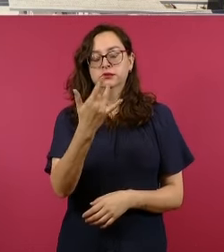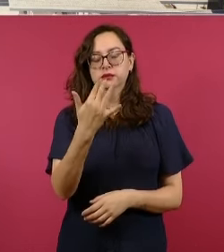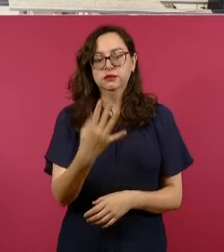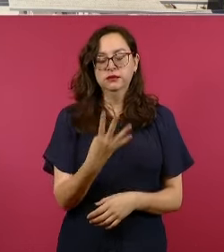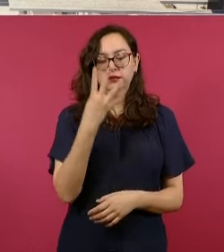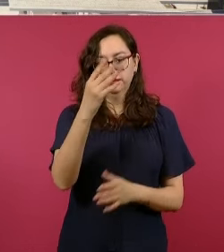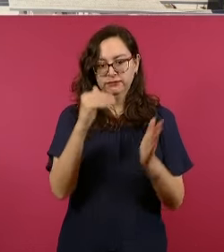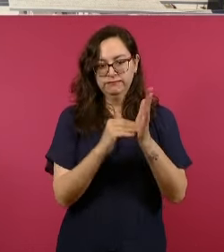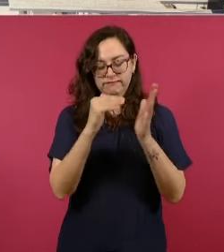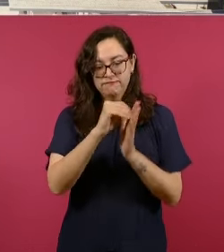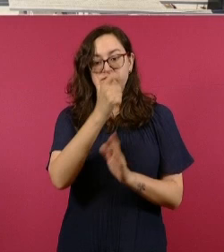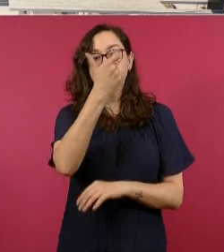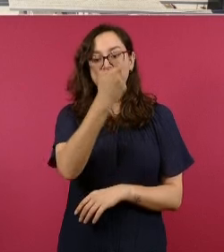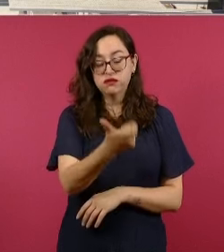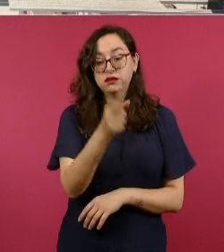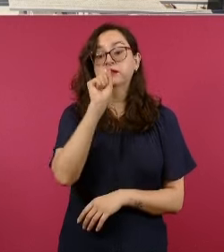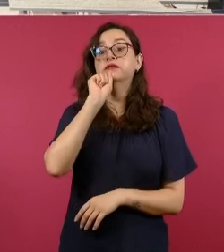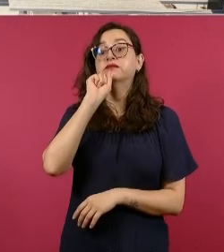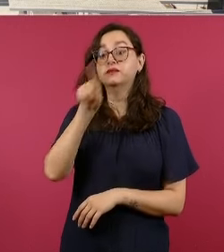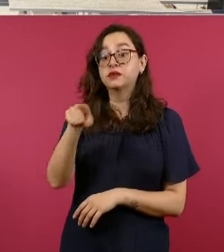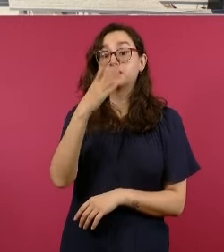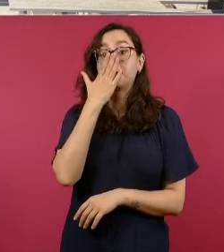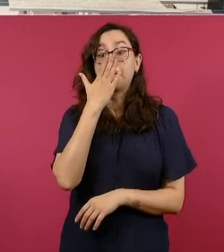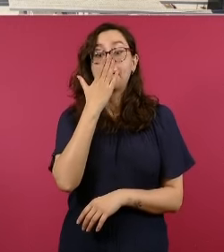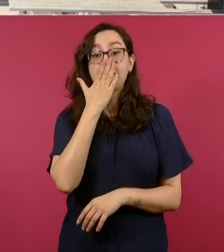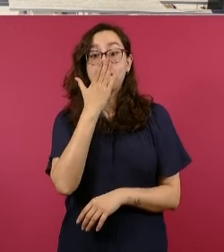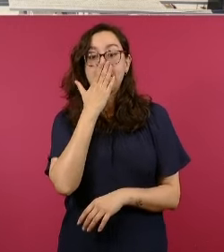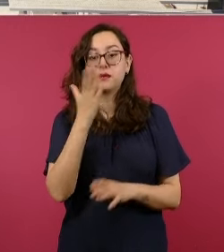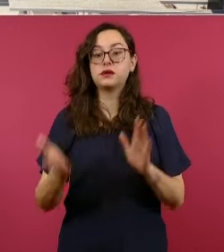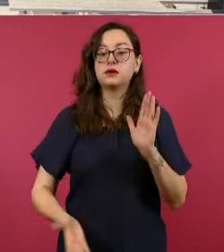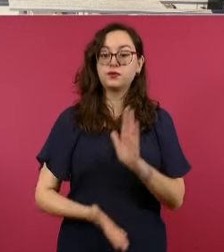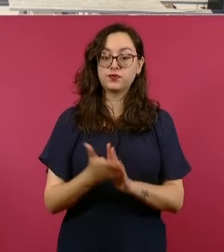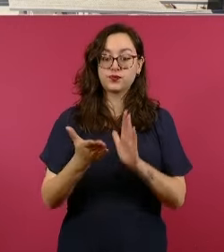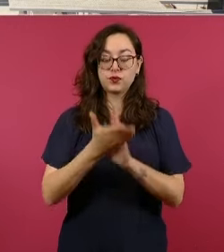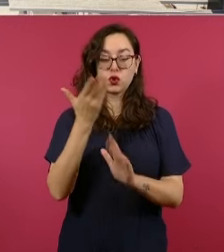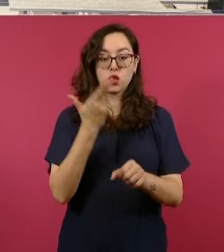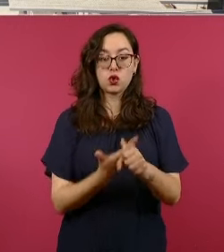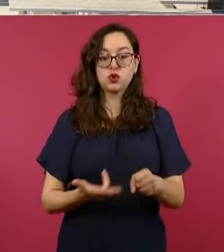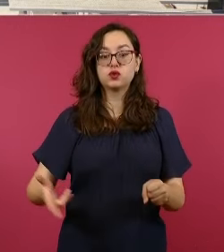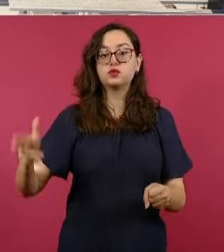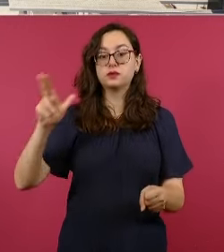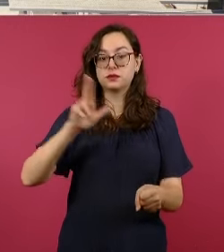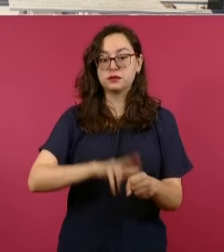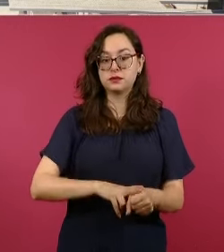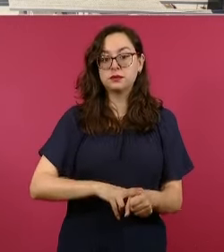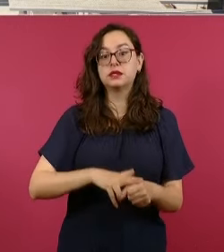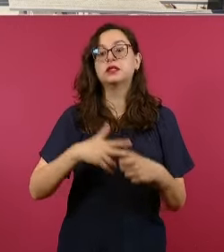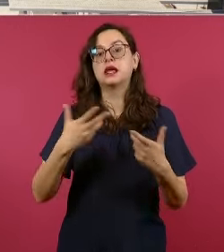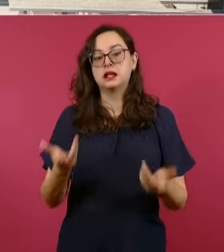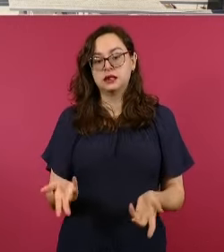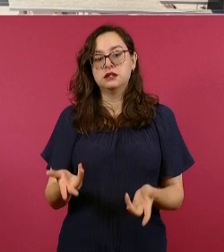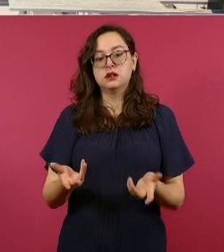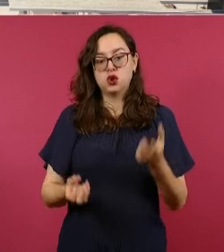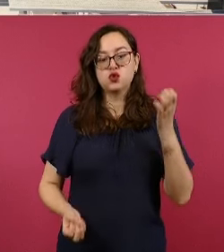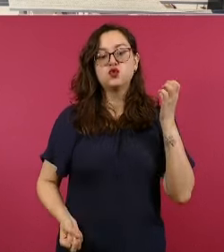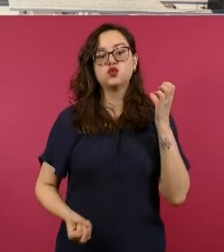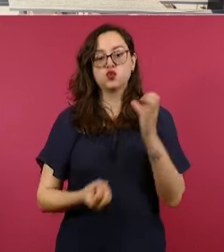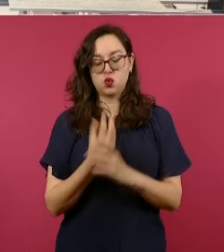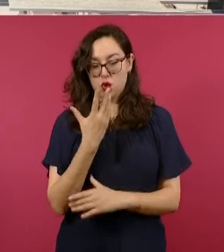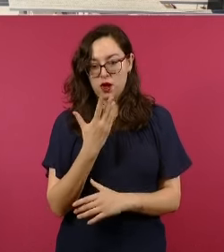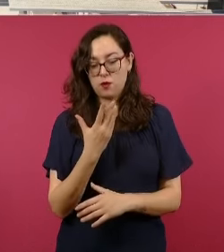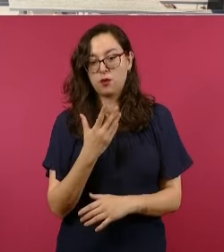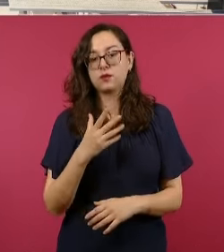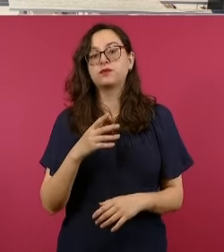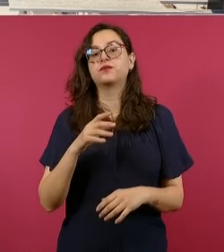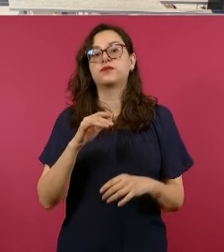pesos también allá en Sonora se está construyendo el hospital de vicam switch de imgen Star y el seguro social está